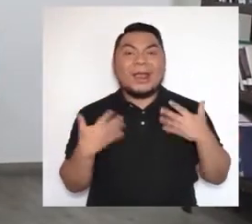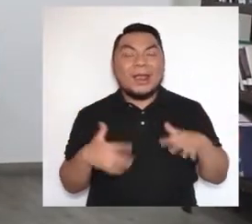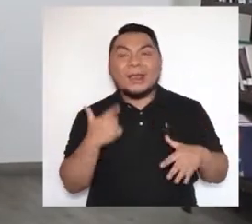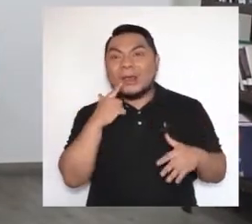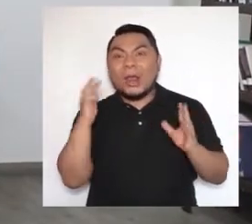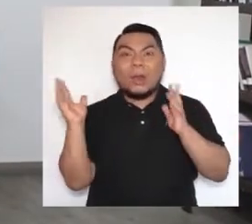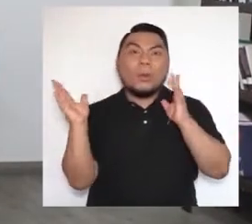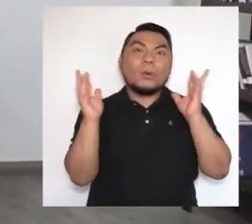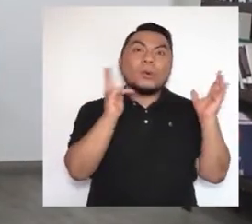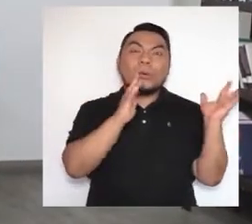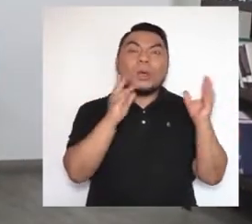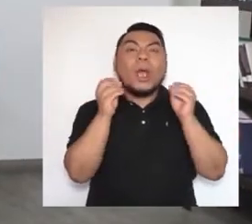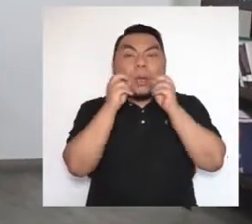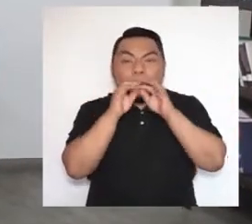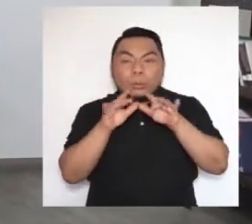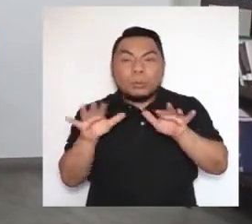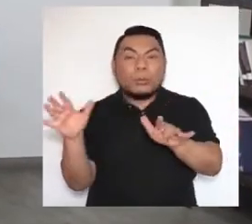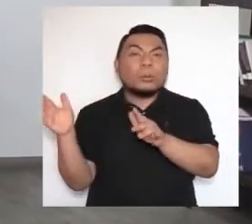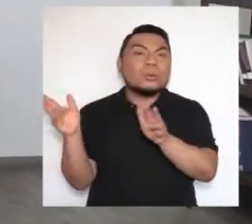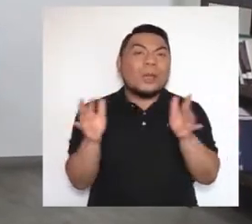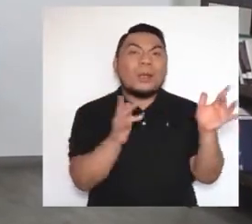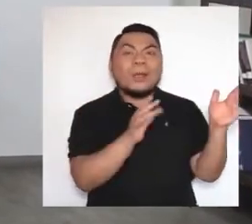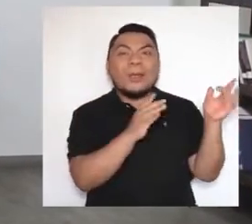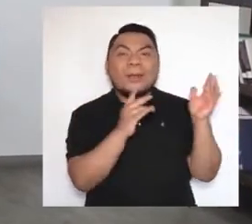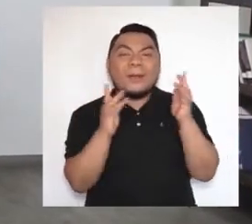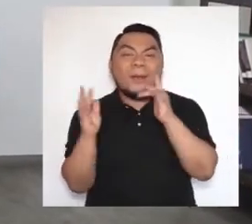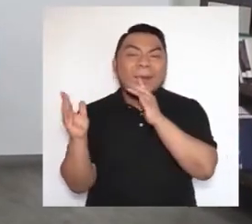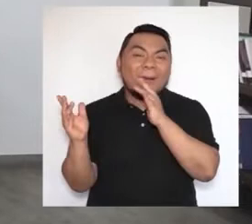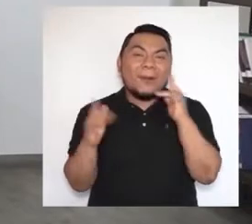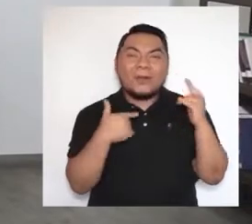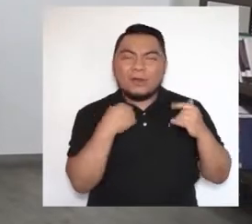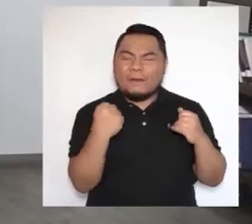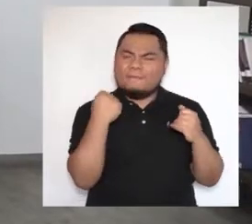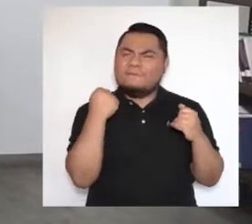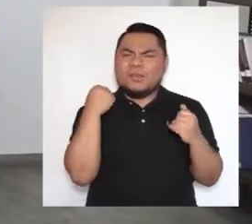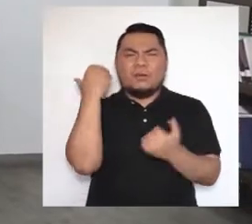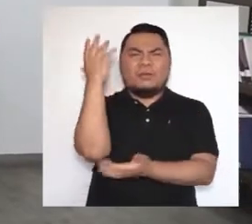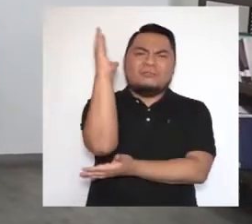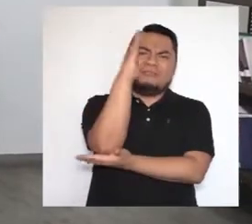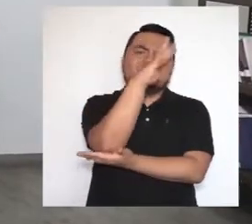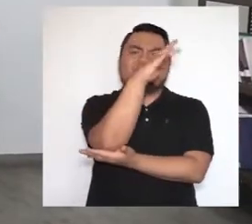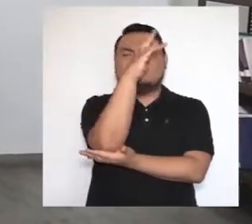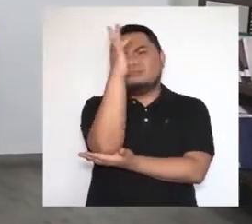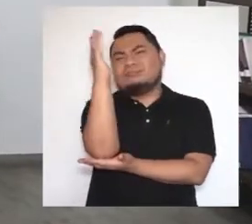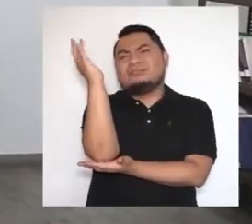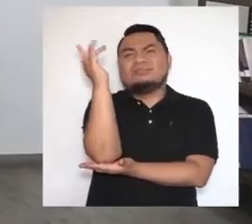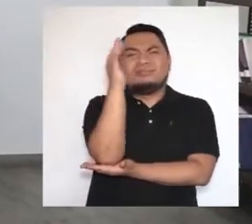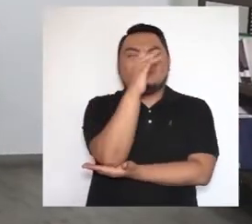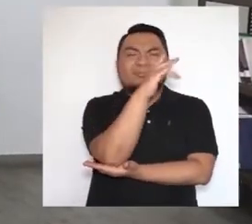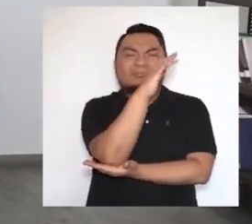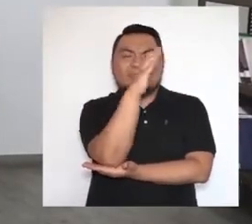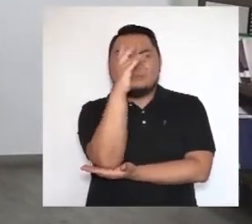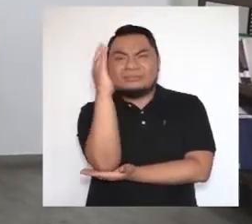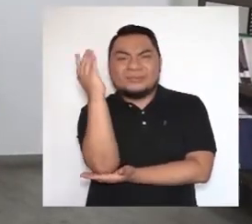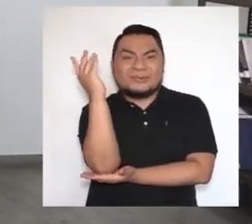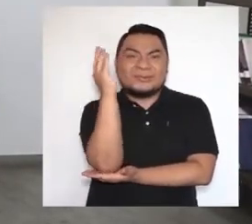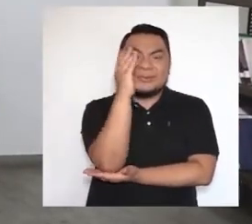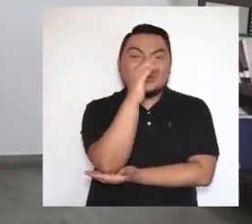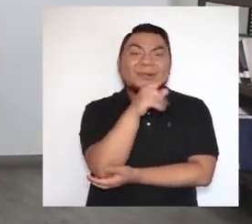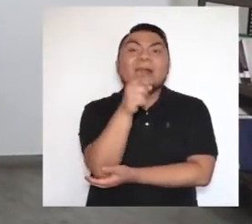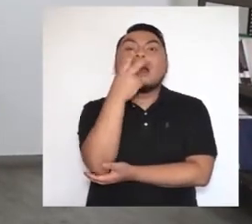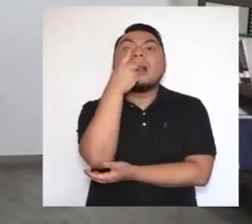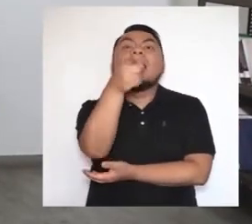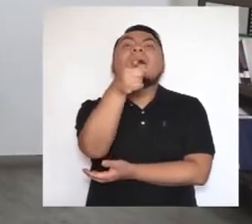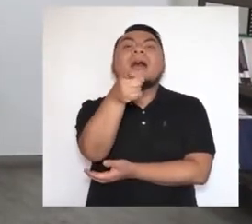¡Oh! ¡Miren lo que hace conmigo el viento! ¡Oh! ¡Pero no! ¡Yo lo resisto! ¡Oh! ¿Están haciendo como planta?